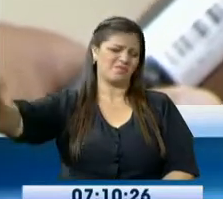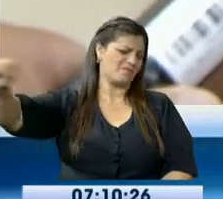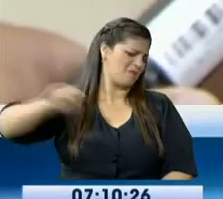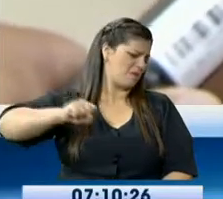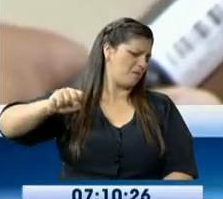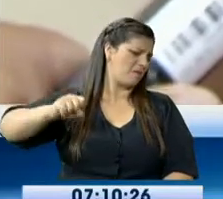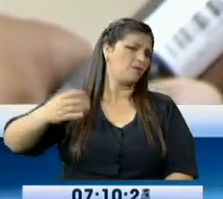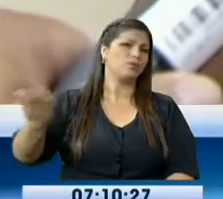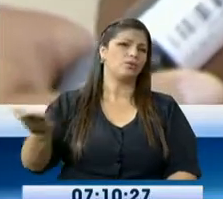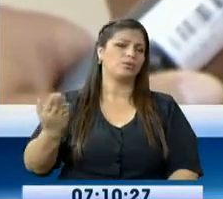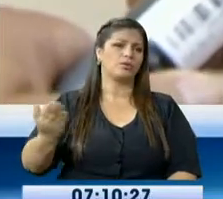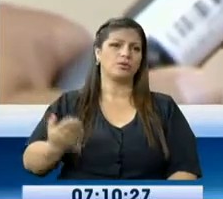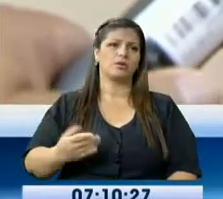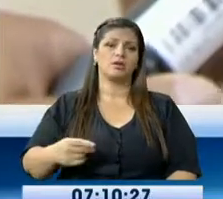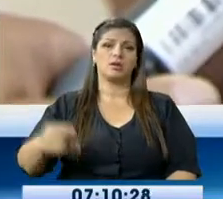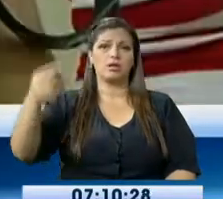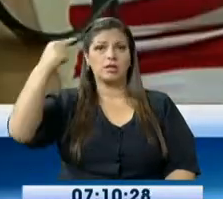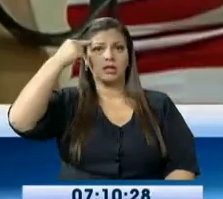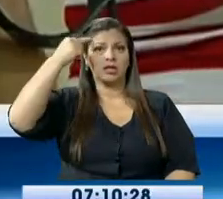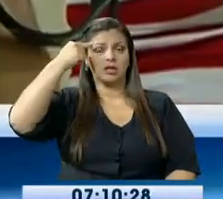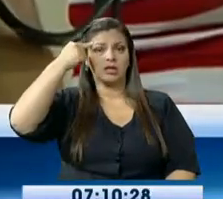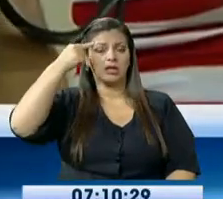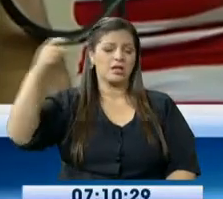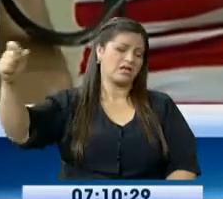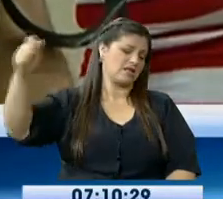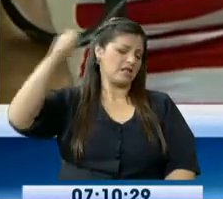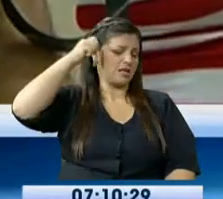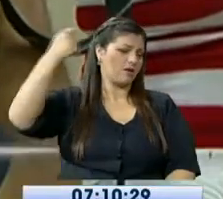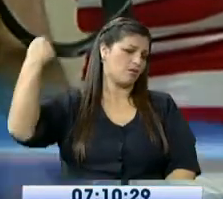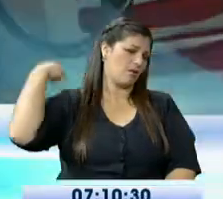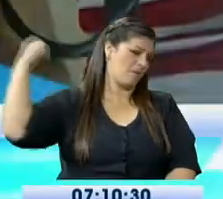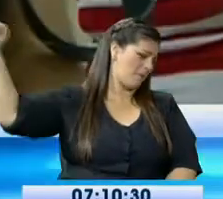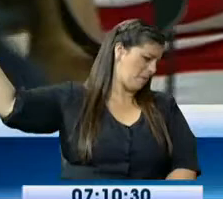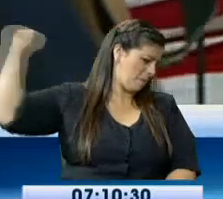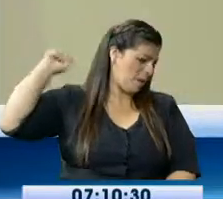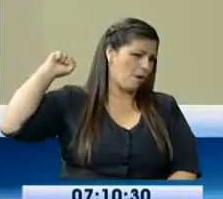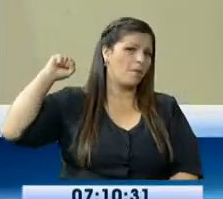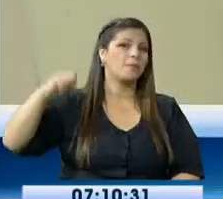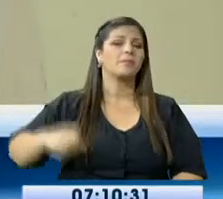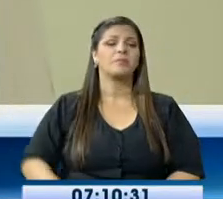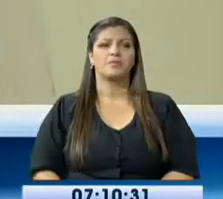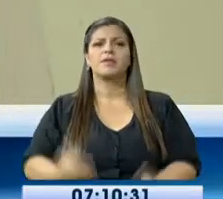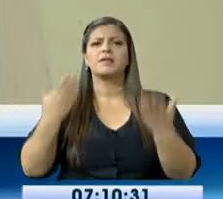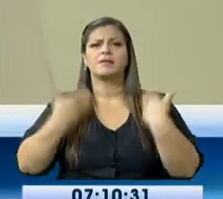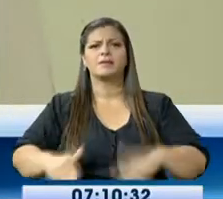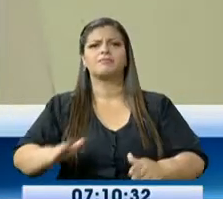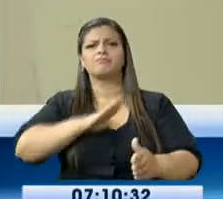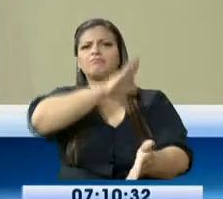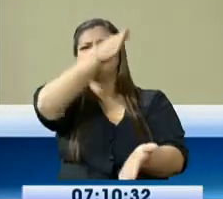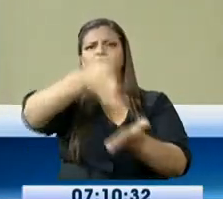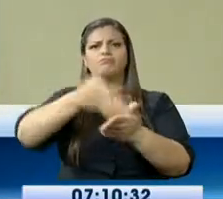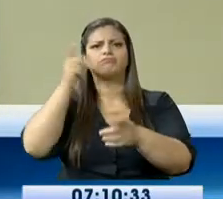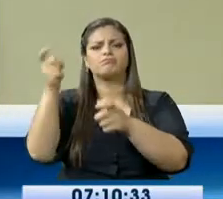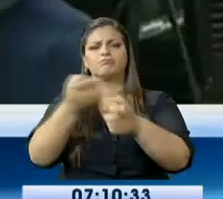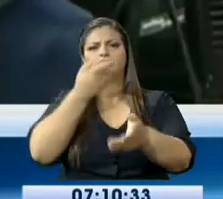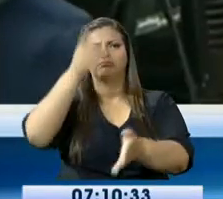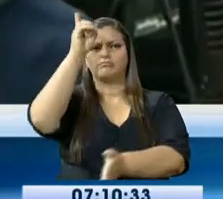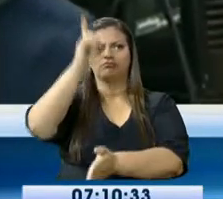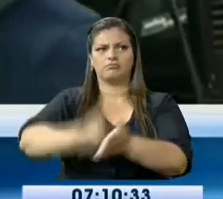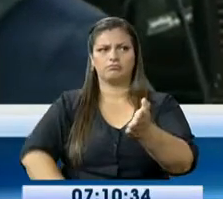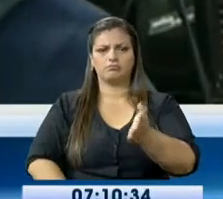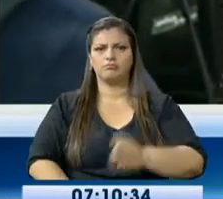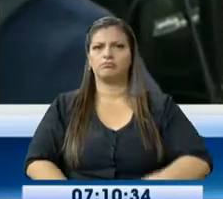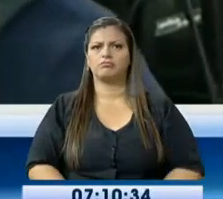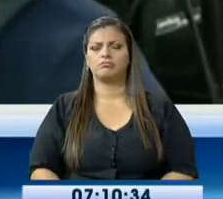Una en la espalda y el otro aquí en la frente. Llegaron hasta la fiscalía para presentar la denuncia, asegurando que la persona involucrada en el suceso no tenía